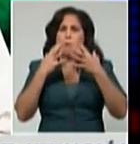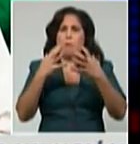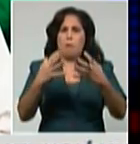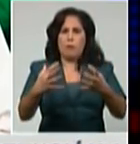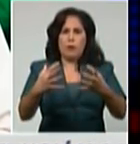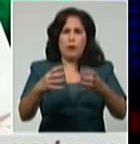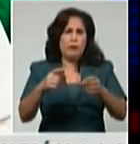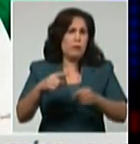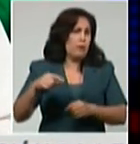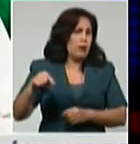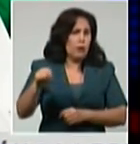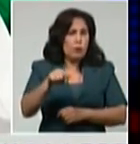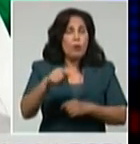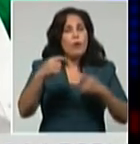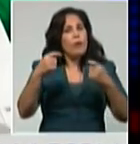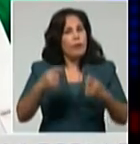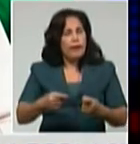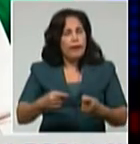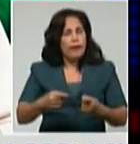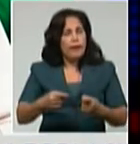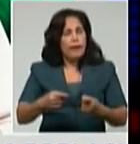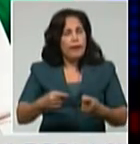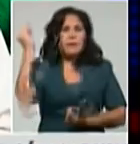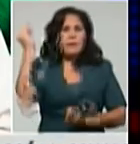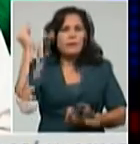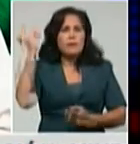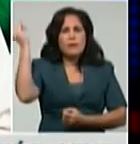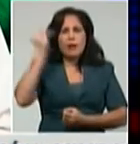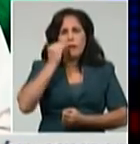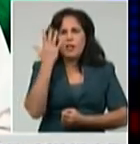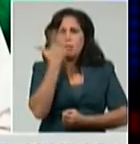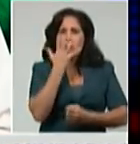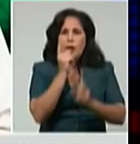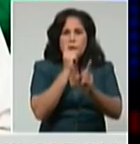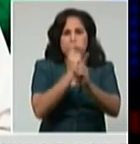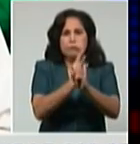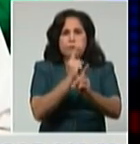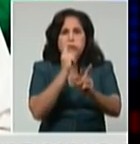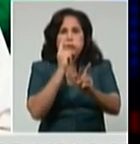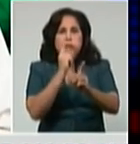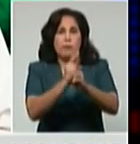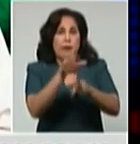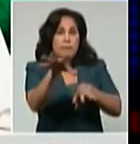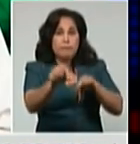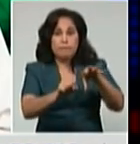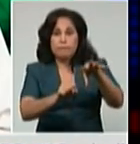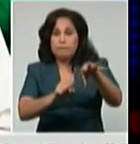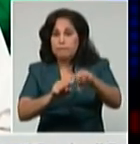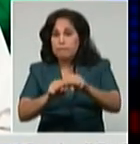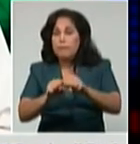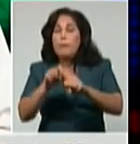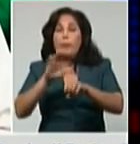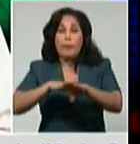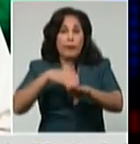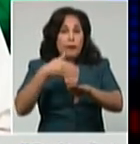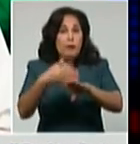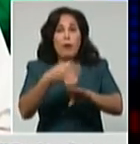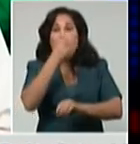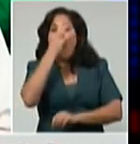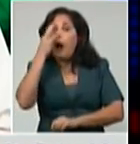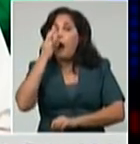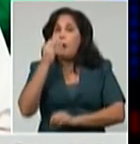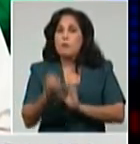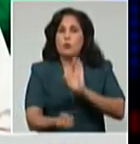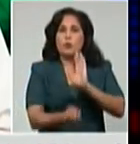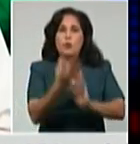de poder identificar todos los contactos que han estado en relación con un caso confirmado, porque se dan cuenta